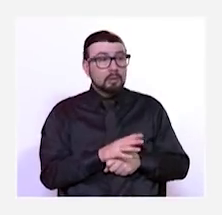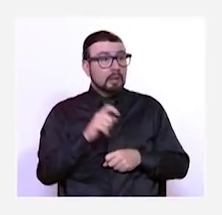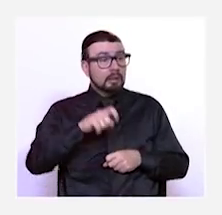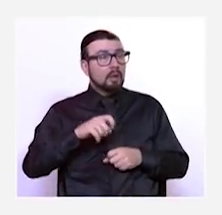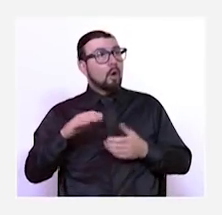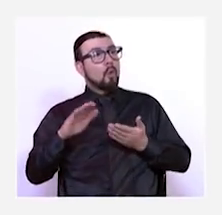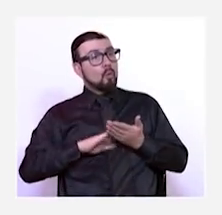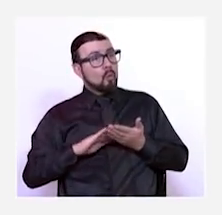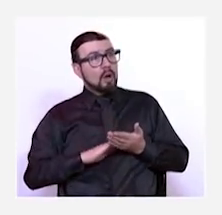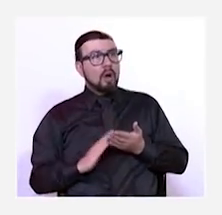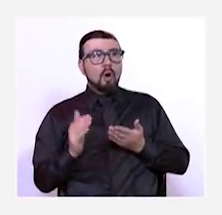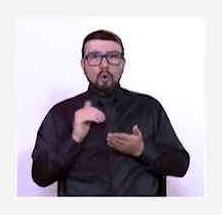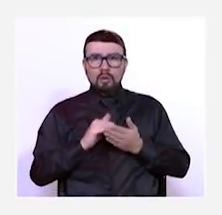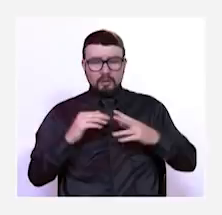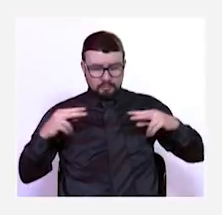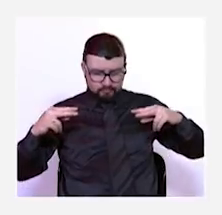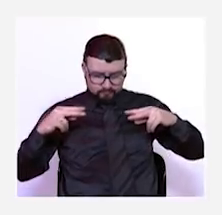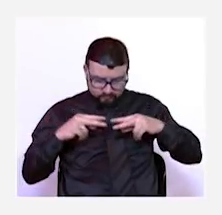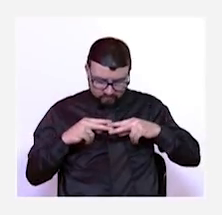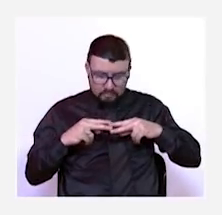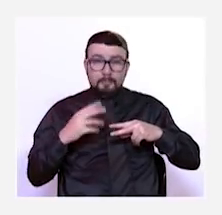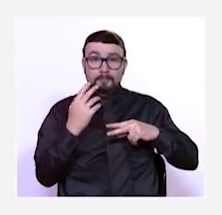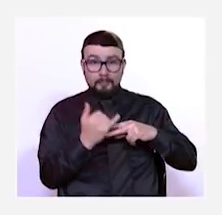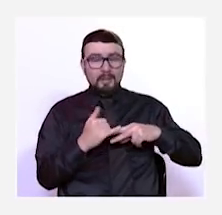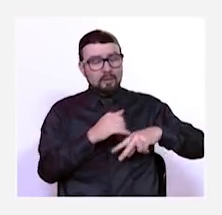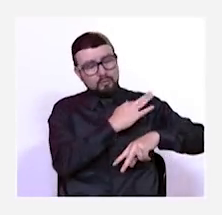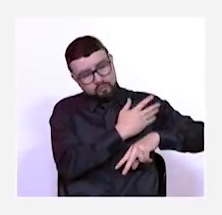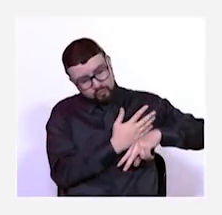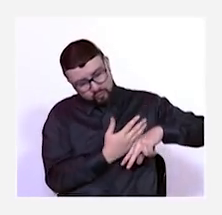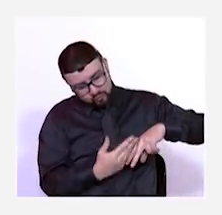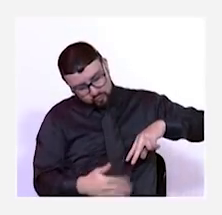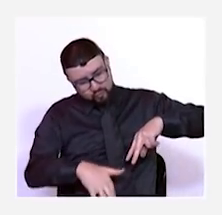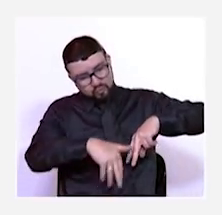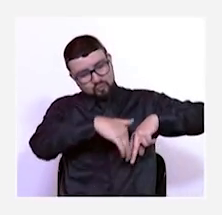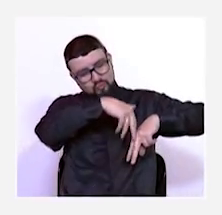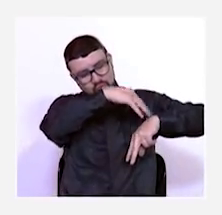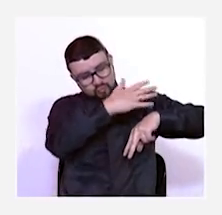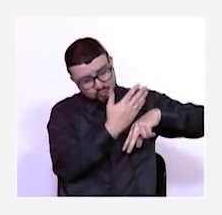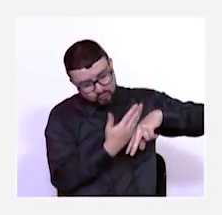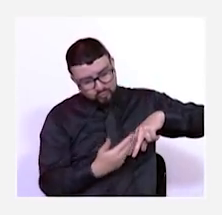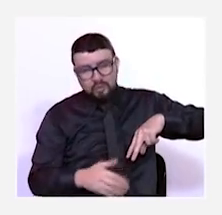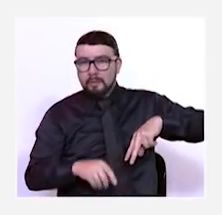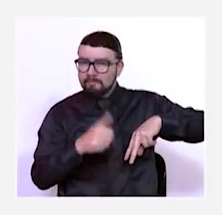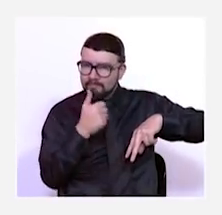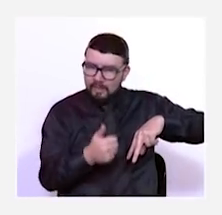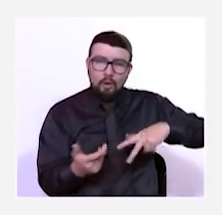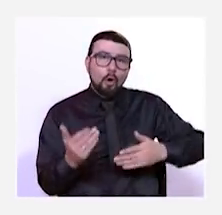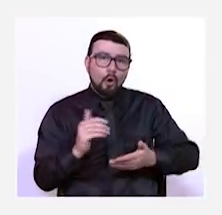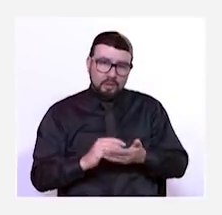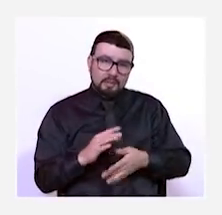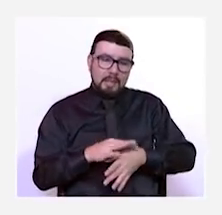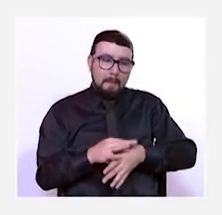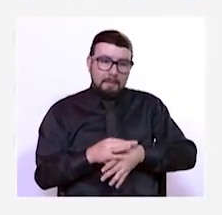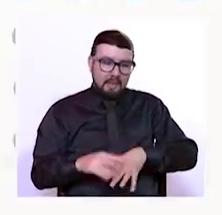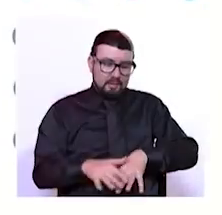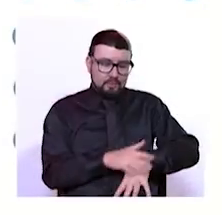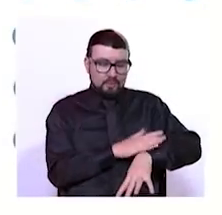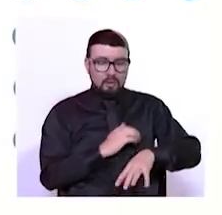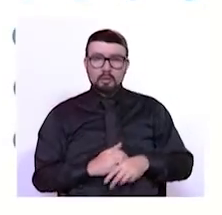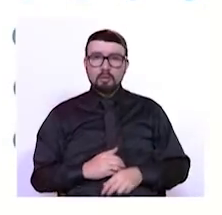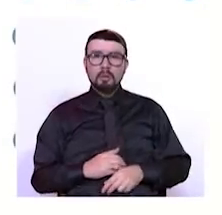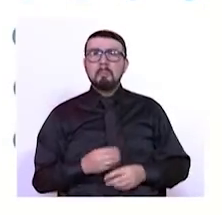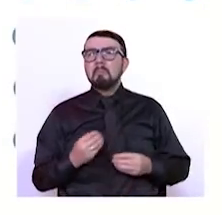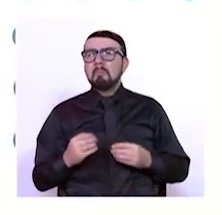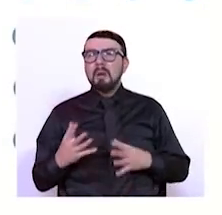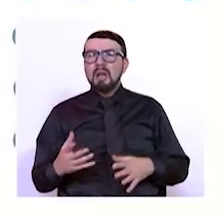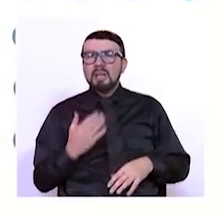ese circuito vascular periférico y retorne la lozanía a la piel, porque de nada nos ganamos de que